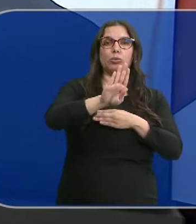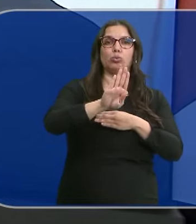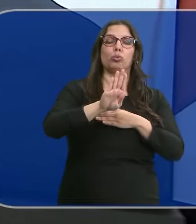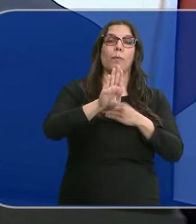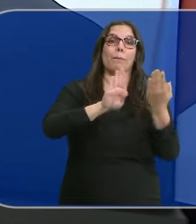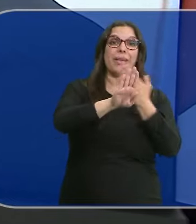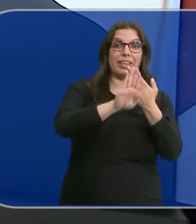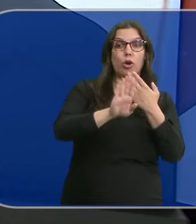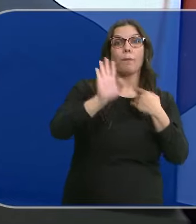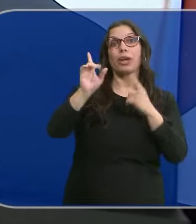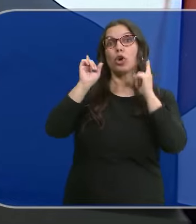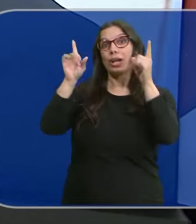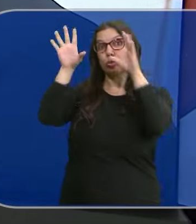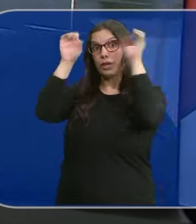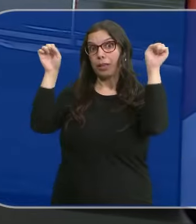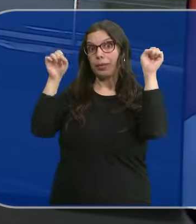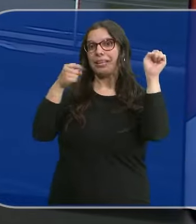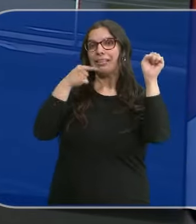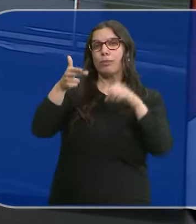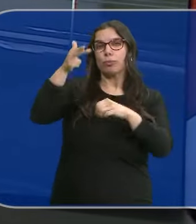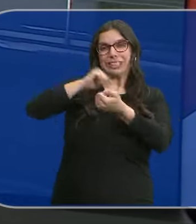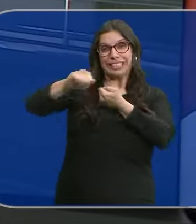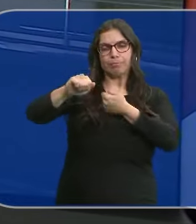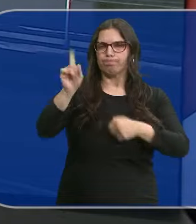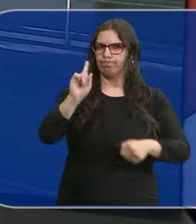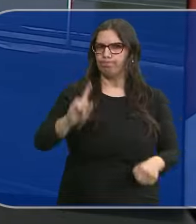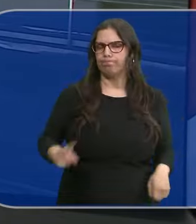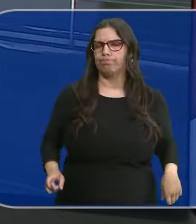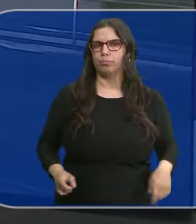pero no en el caso de la muerte del guardia civil. Eva Elvira.